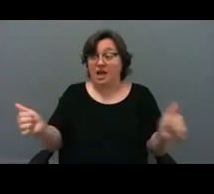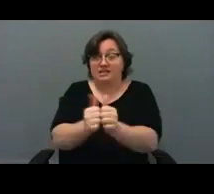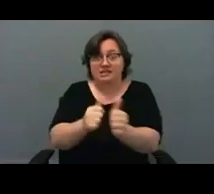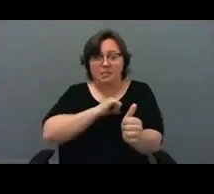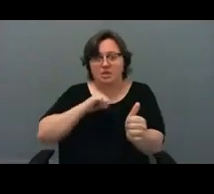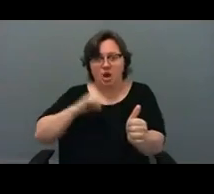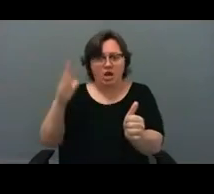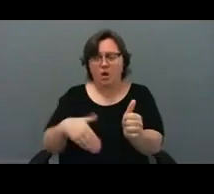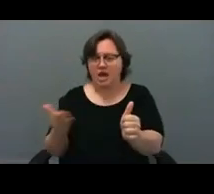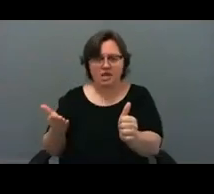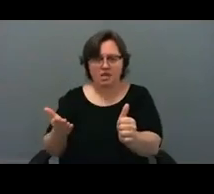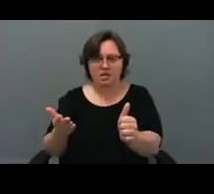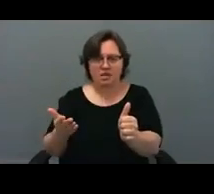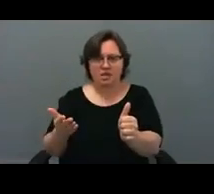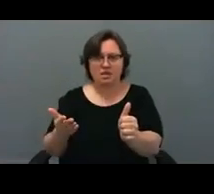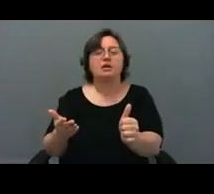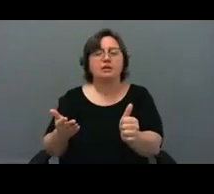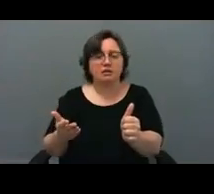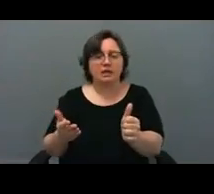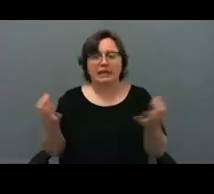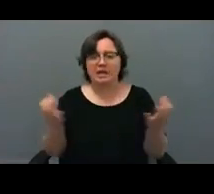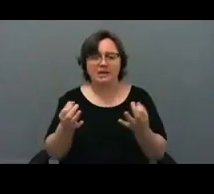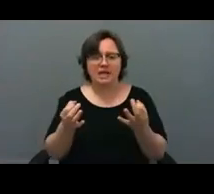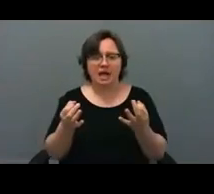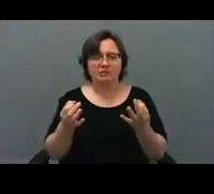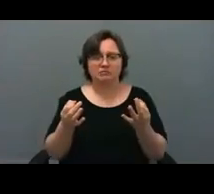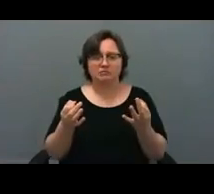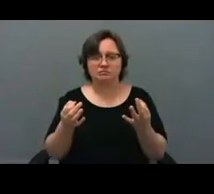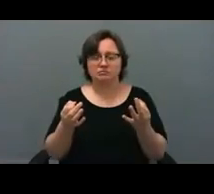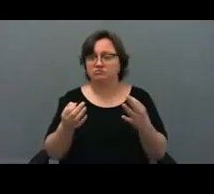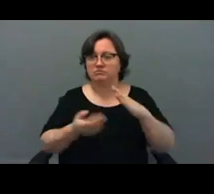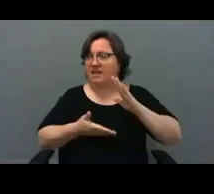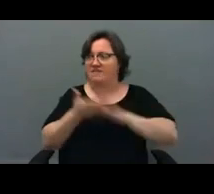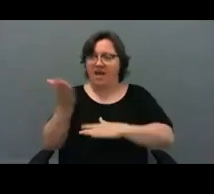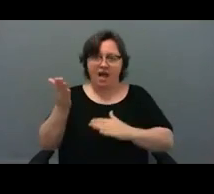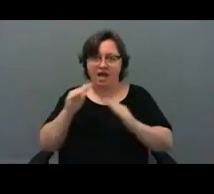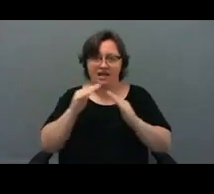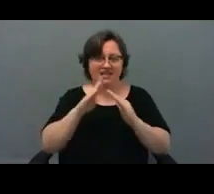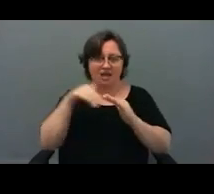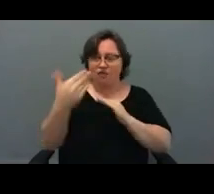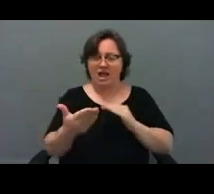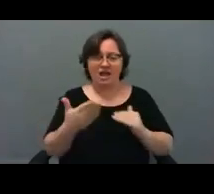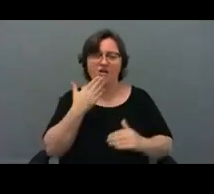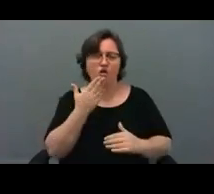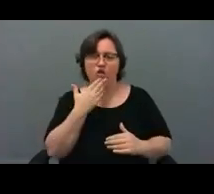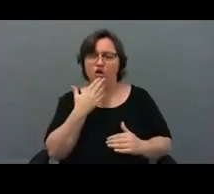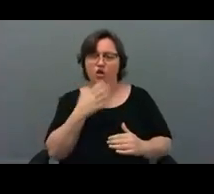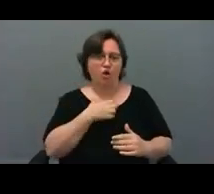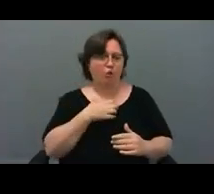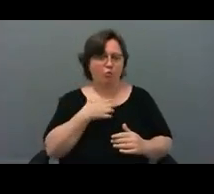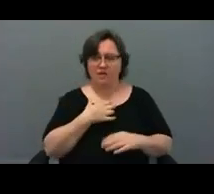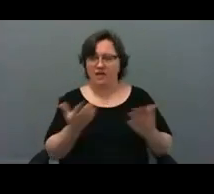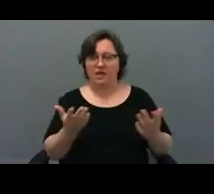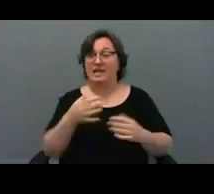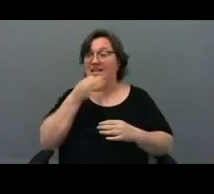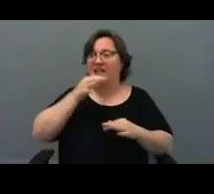asistente personal, pues no podría desarrollar esas actividades de ocio por